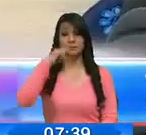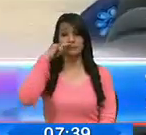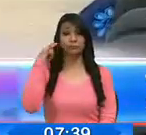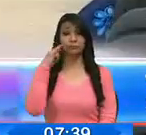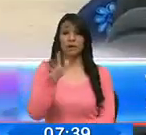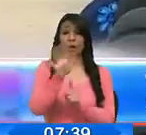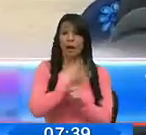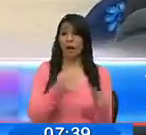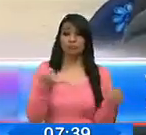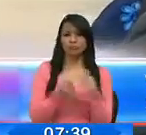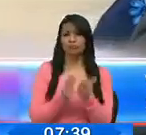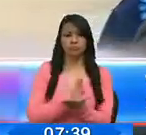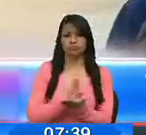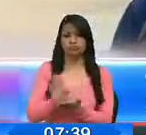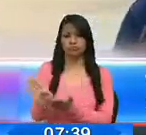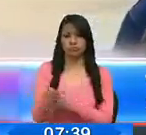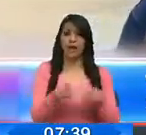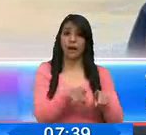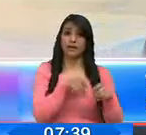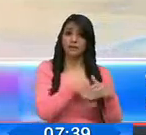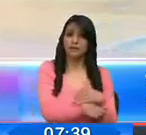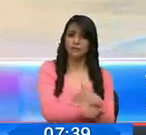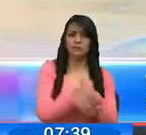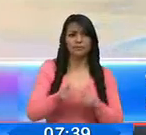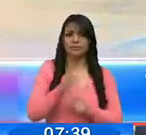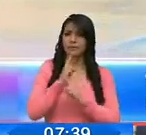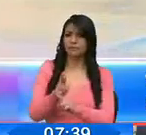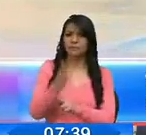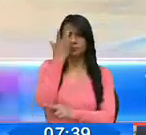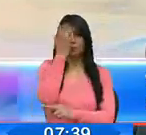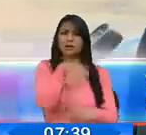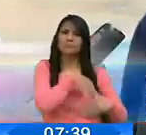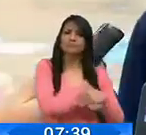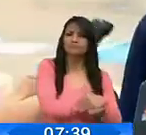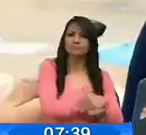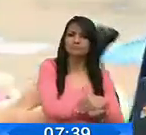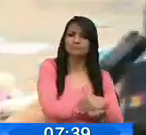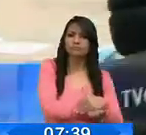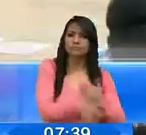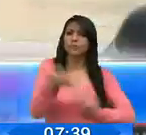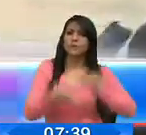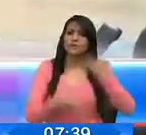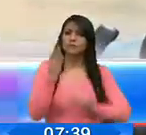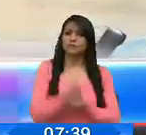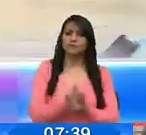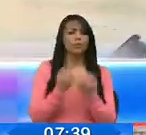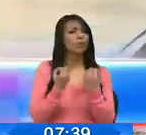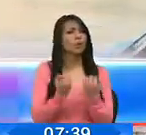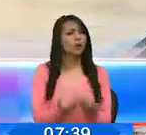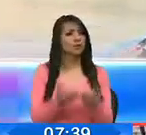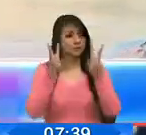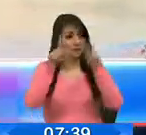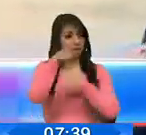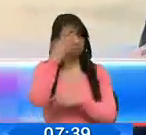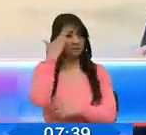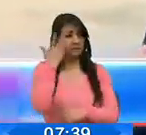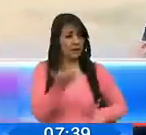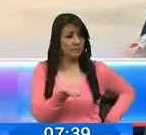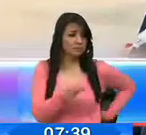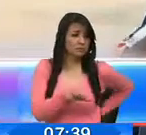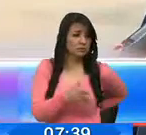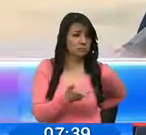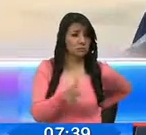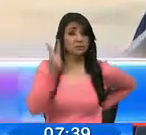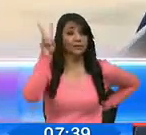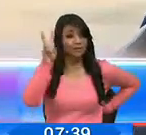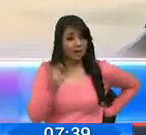Y en los casos que están archivados se nos dé respuestas por qué fueron archivados esos casos. ¿Hablamos de cuántos casos? ¿Tienen idea? Los casos que se